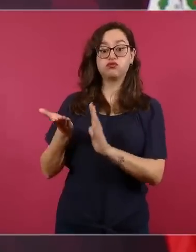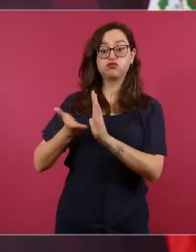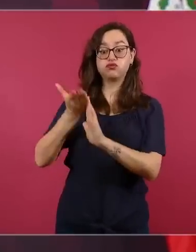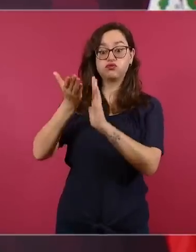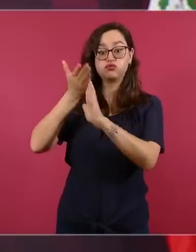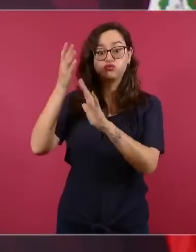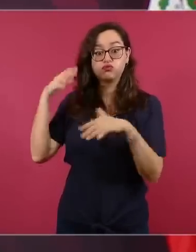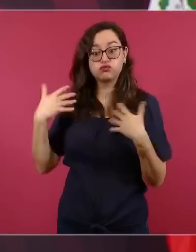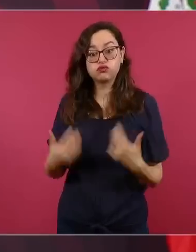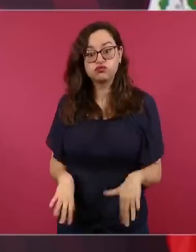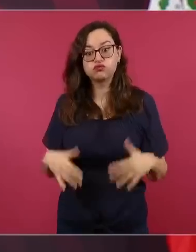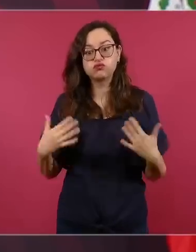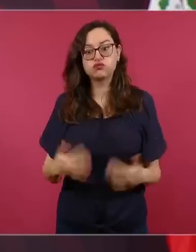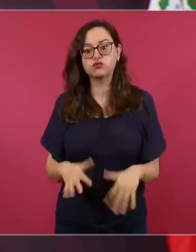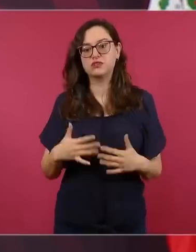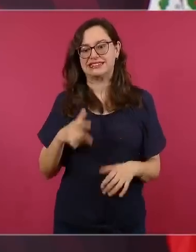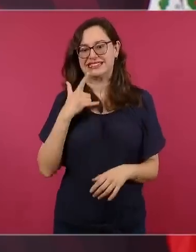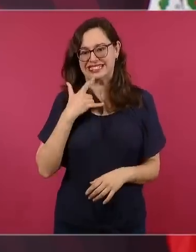Estamos trabajando,